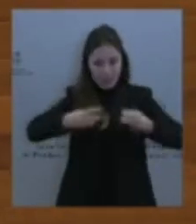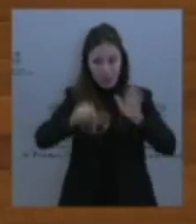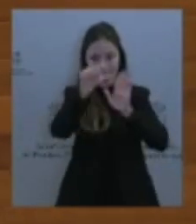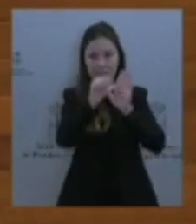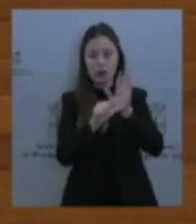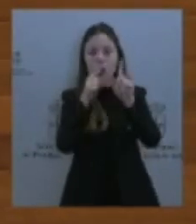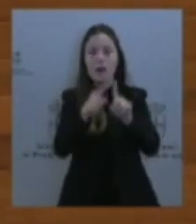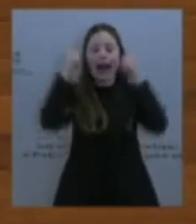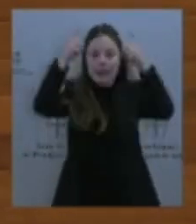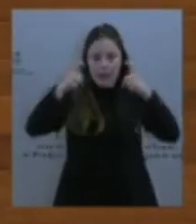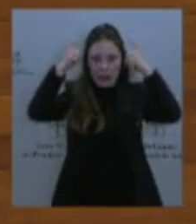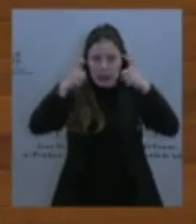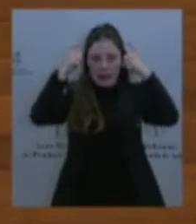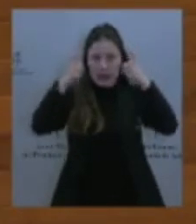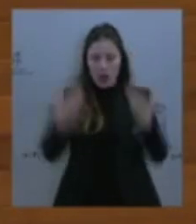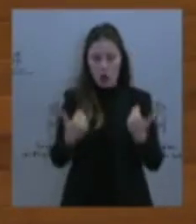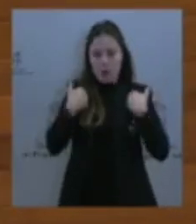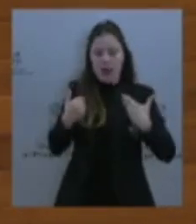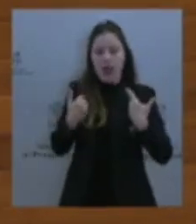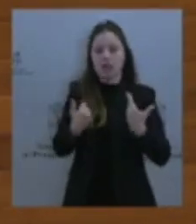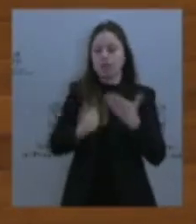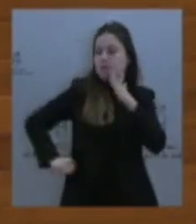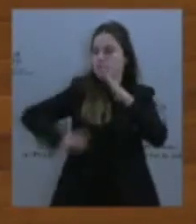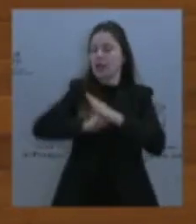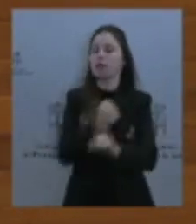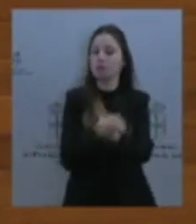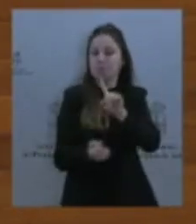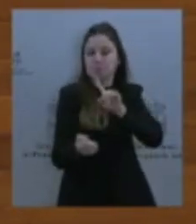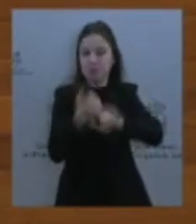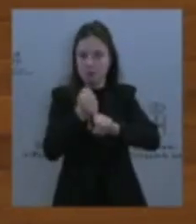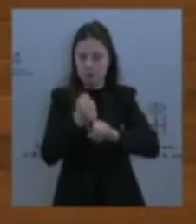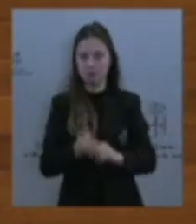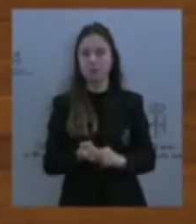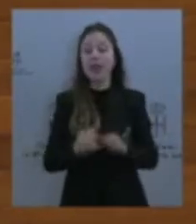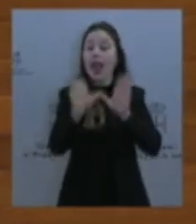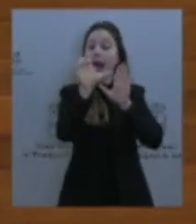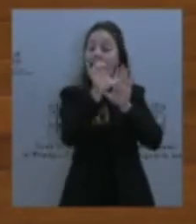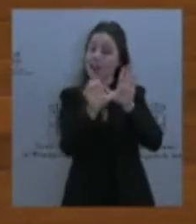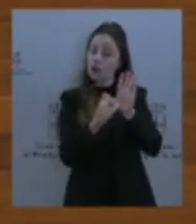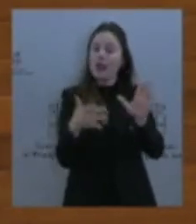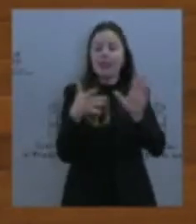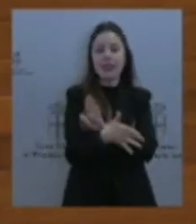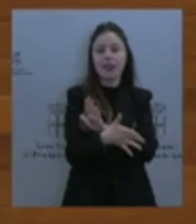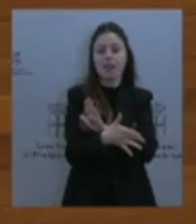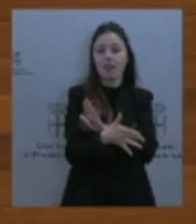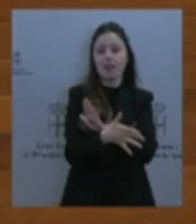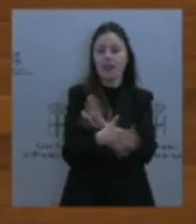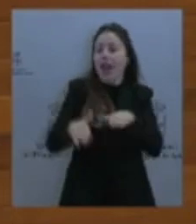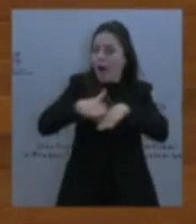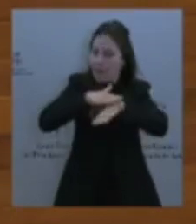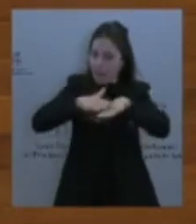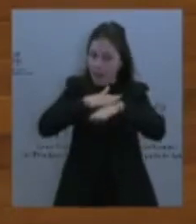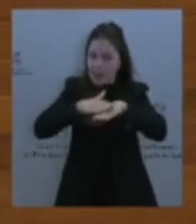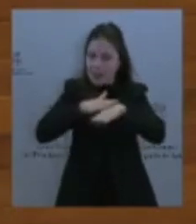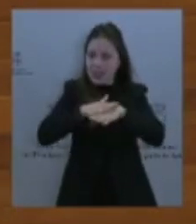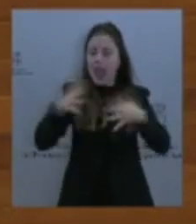competencial máximo. El Estatuto, al fin y al cabo, es la piedra angular de la arquitectura institucional de la comunidad